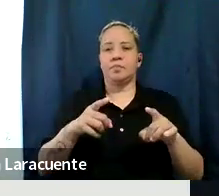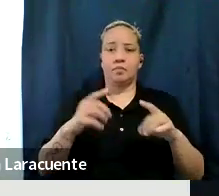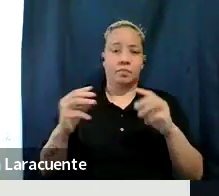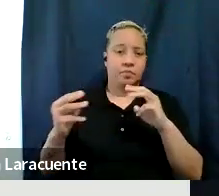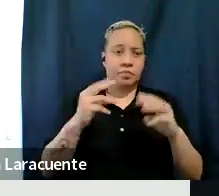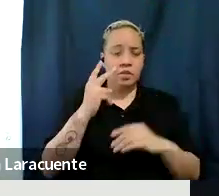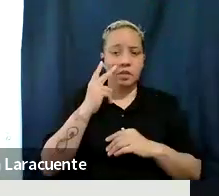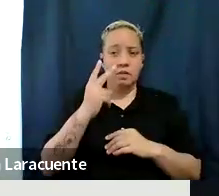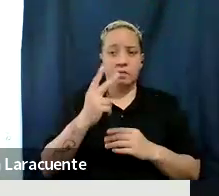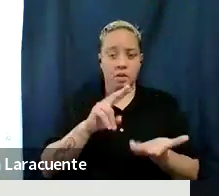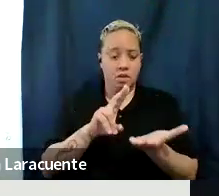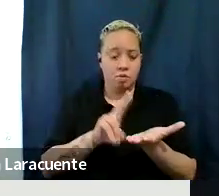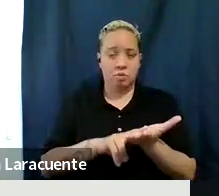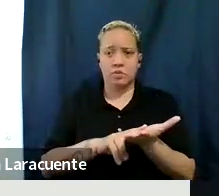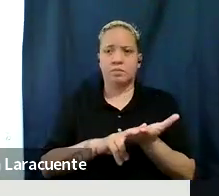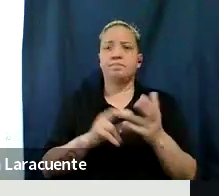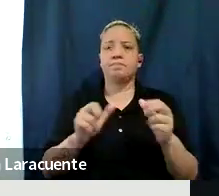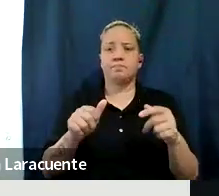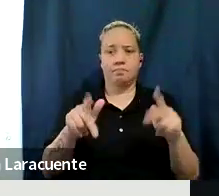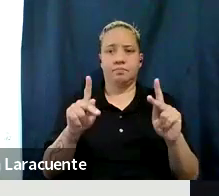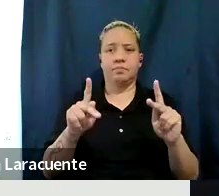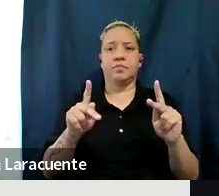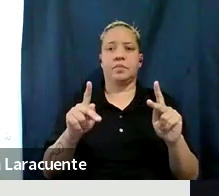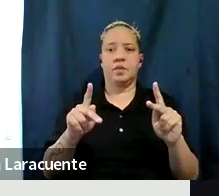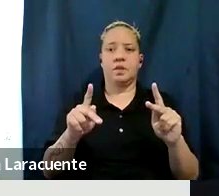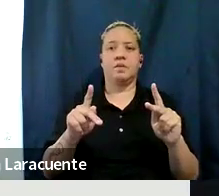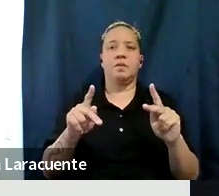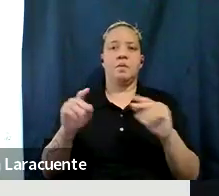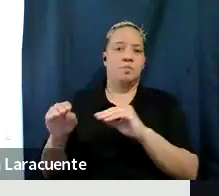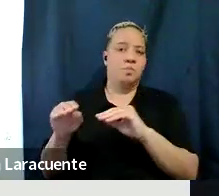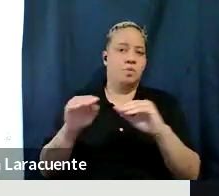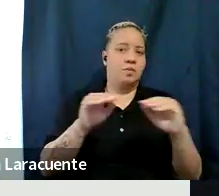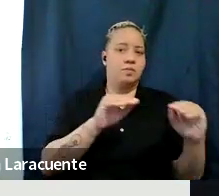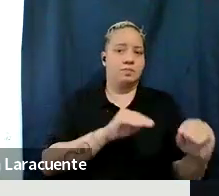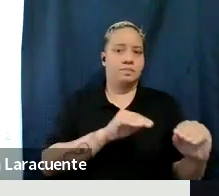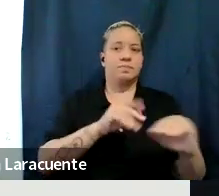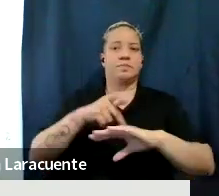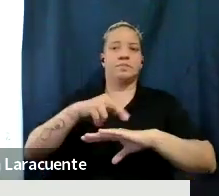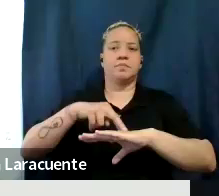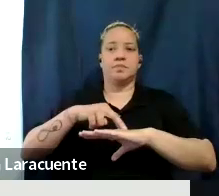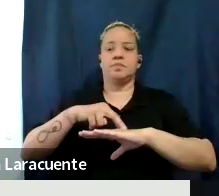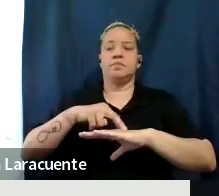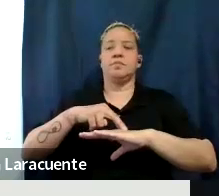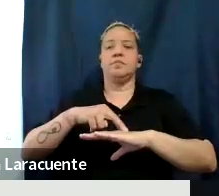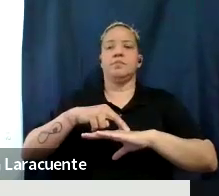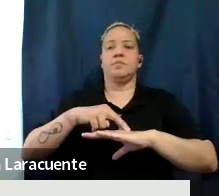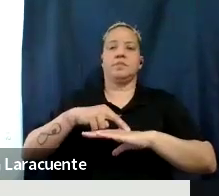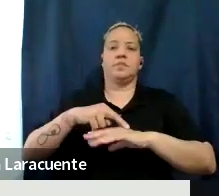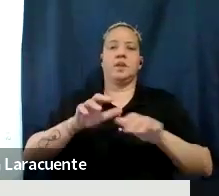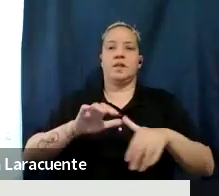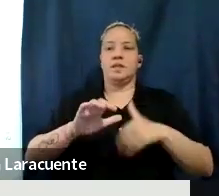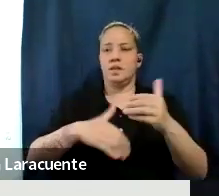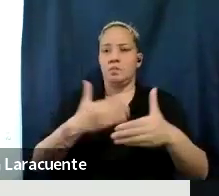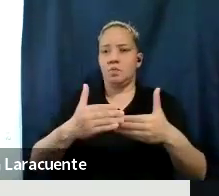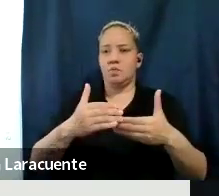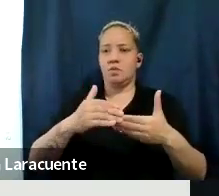ese contrato una oportunidad para desplazarse a Puerto Rico y hacer el proceso a la